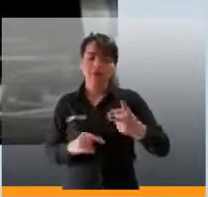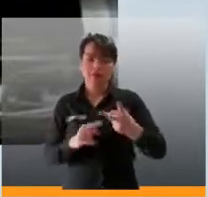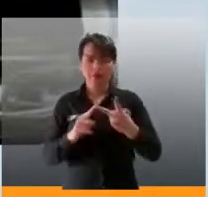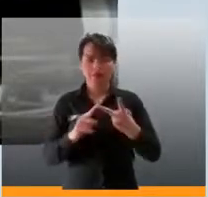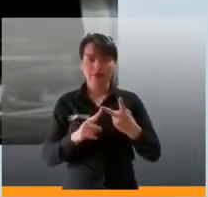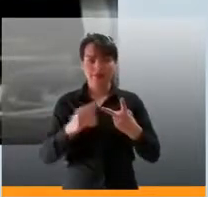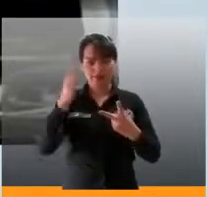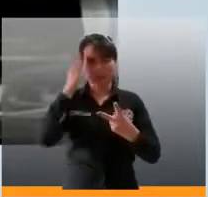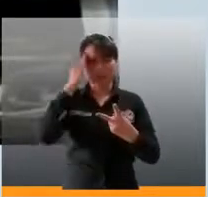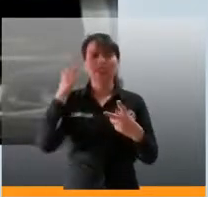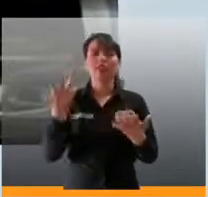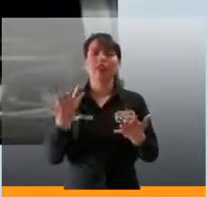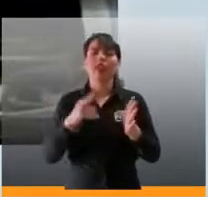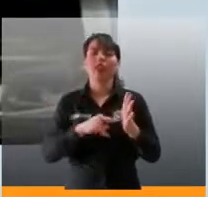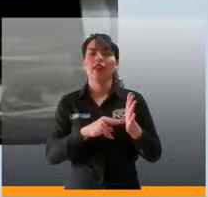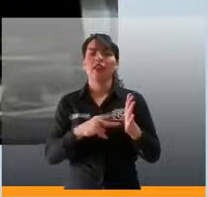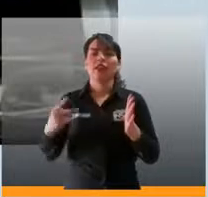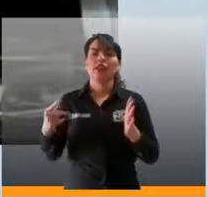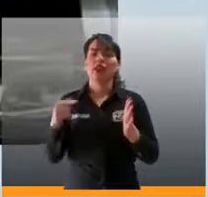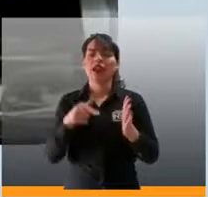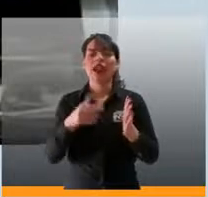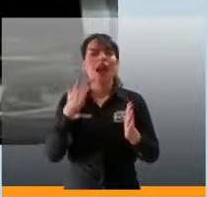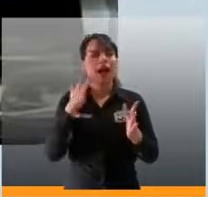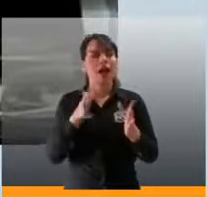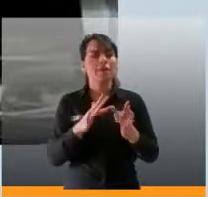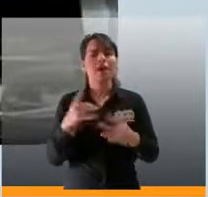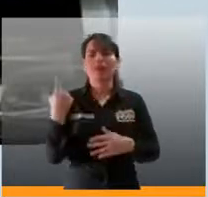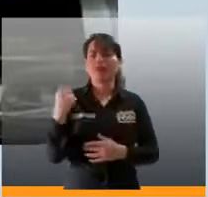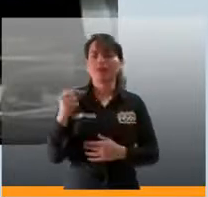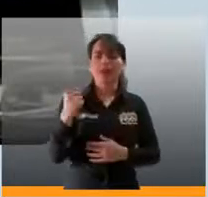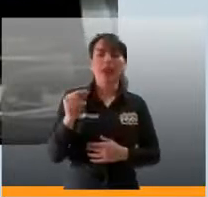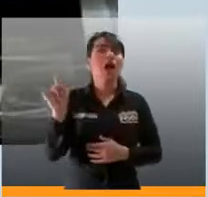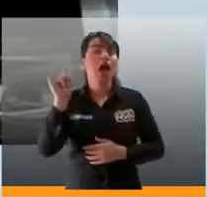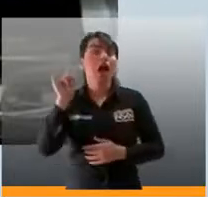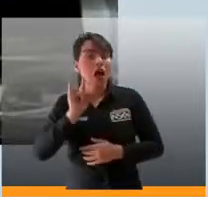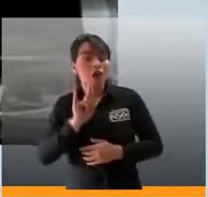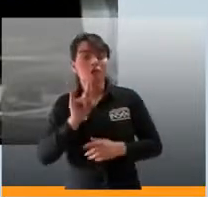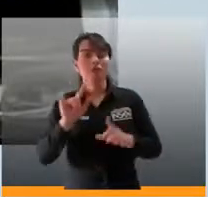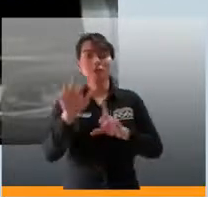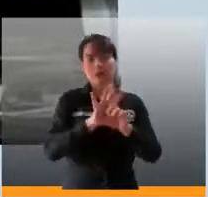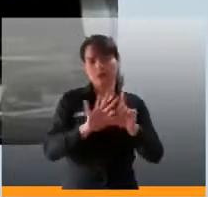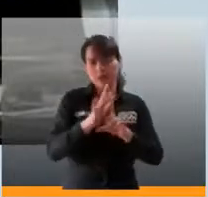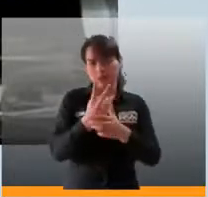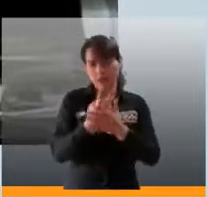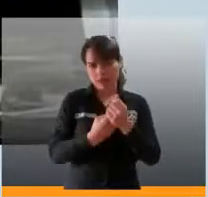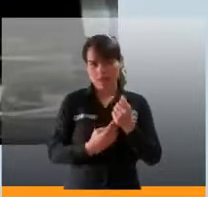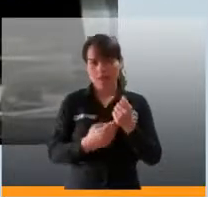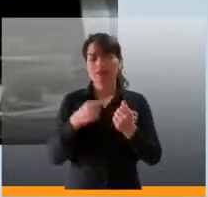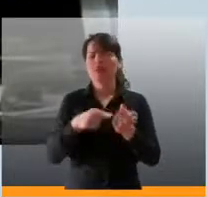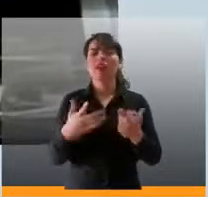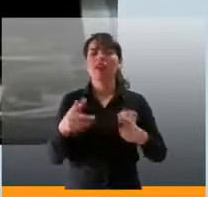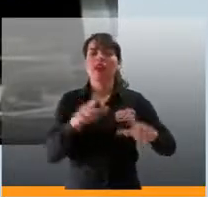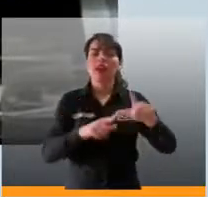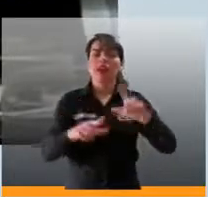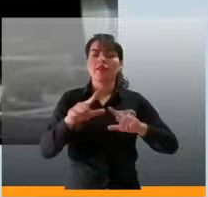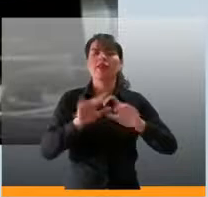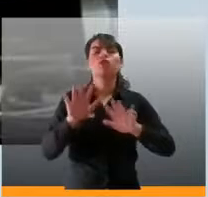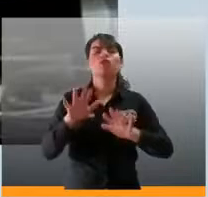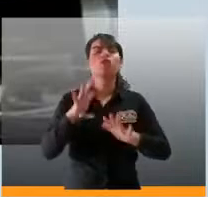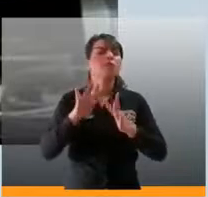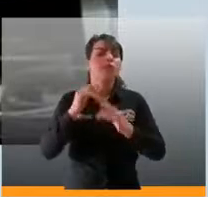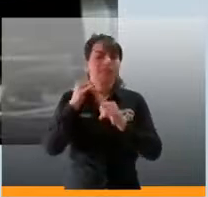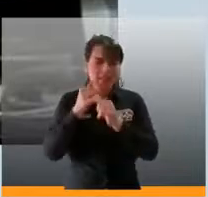Ático, de tecnología digital para audio y para video. Se utilizaba como laboratorio para los estudiantes de ingeniería,